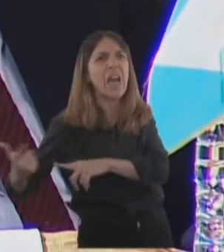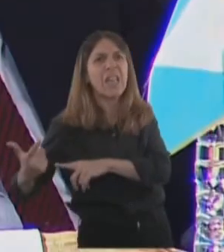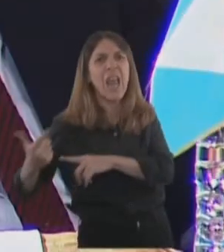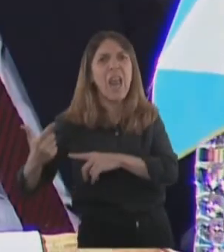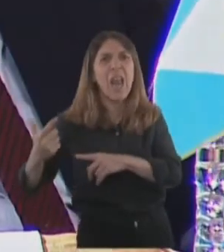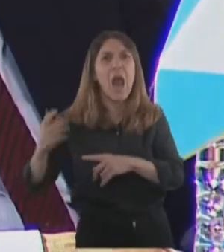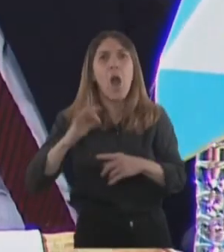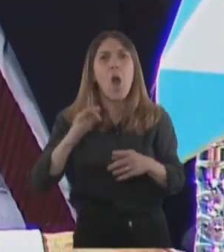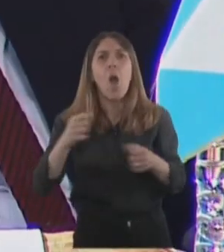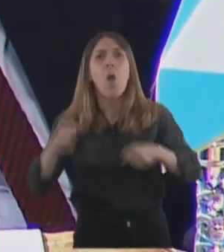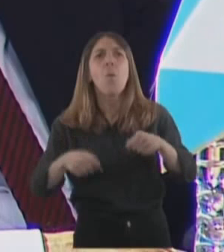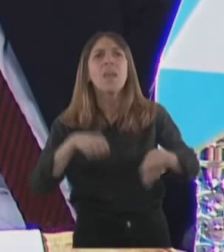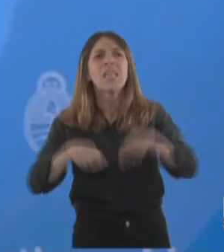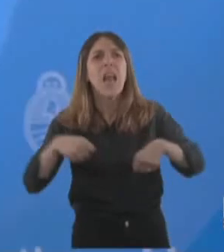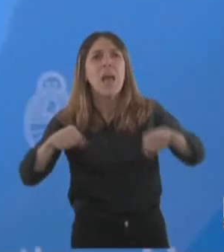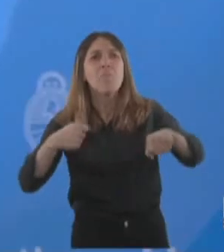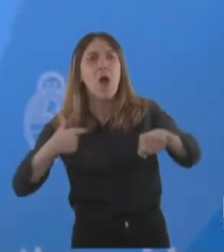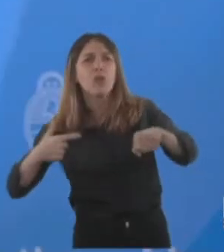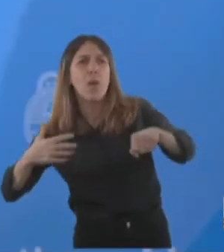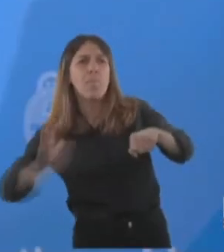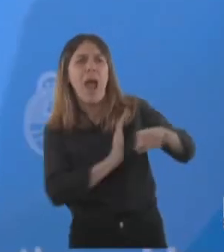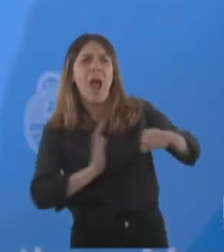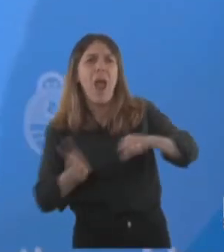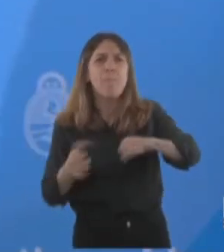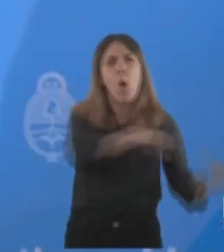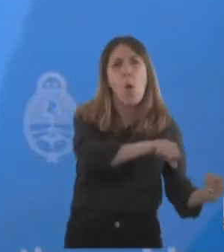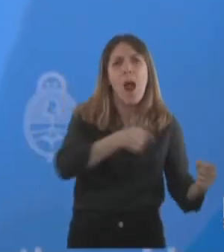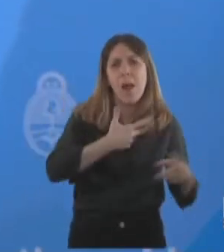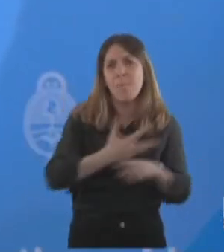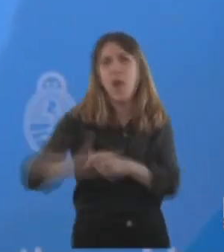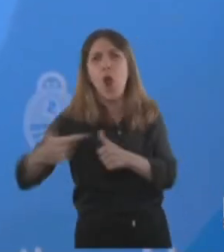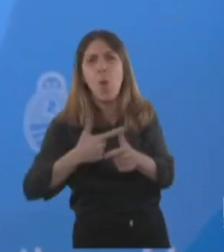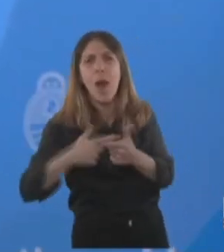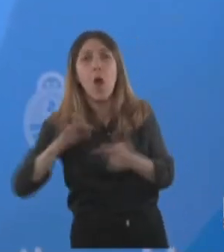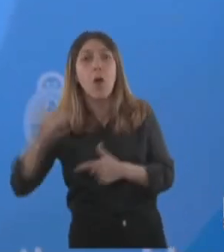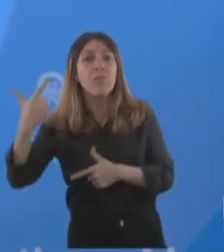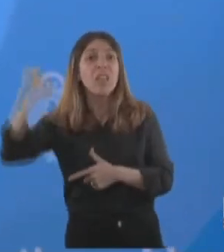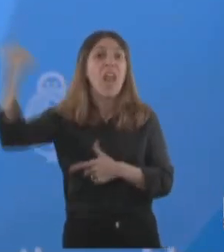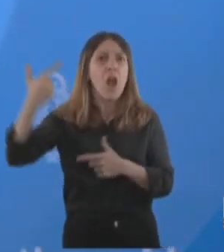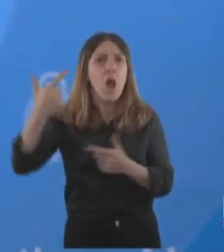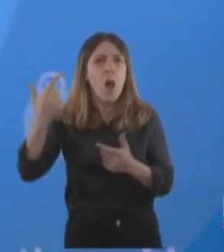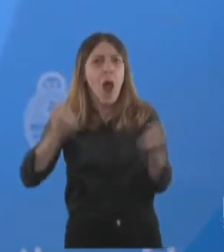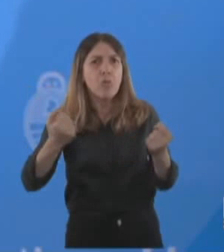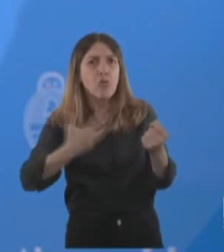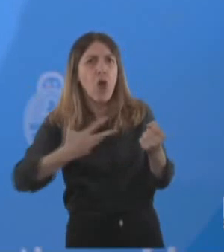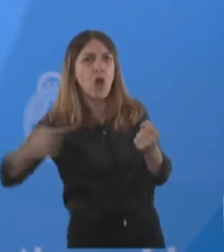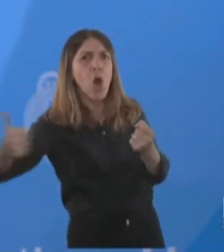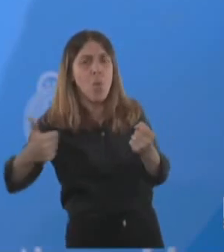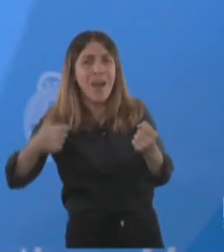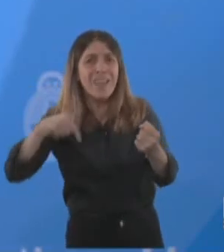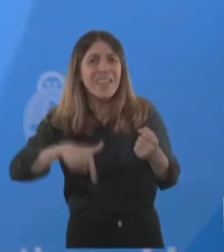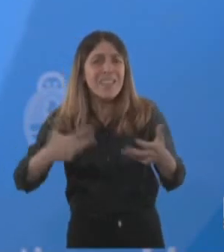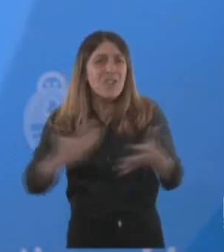le roban la bicicleta, la moto, le pegan un tiro y le roban el auto. La verdad es que ese daño es un